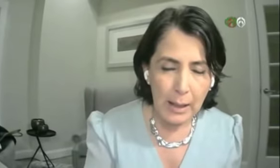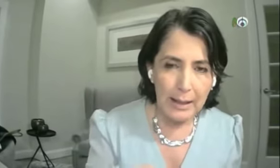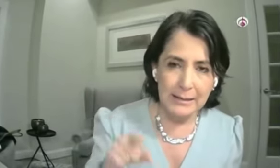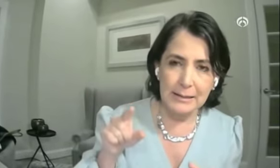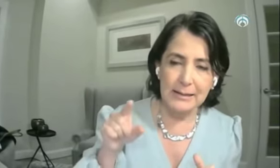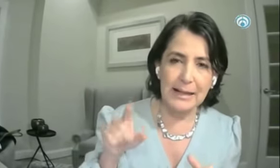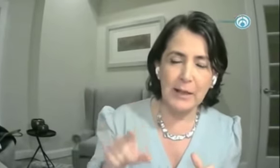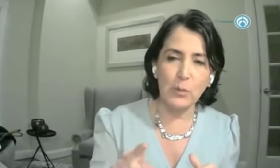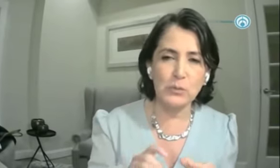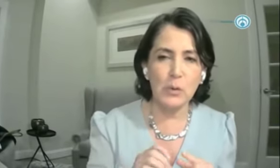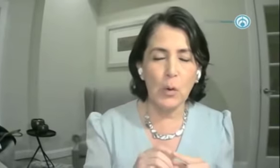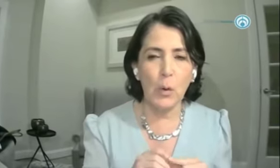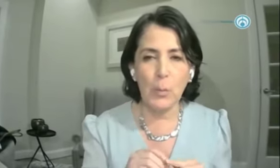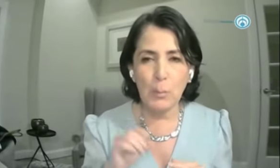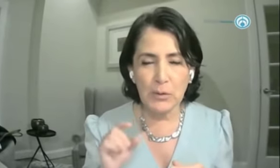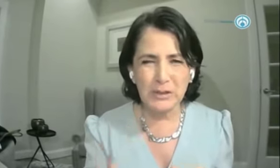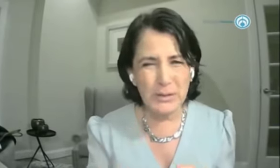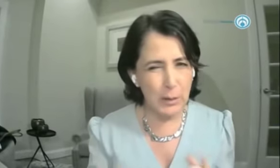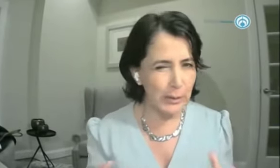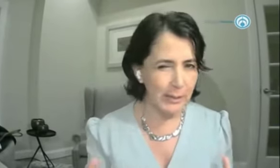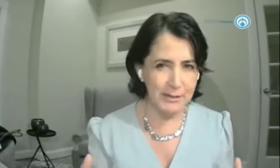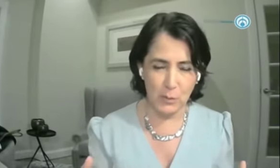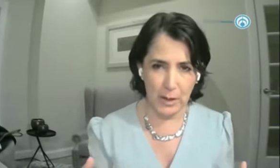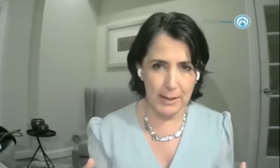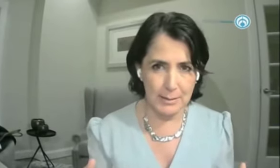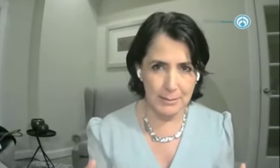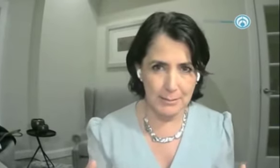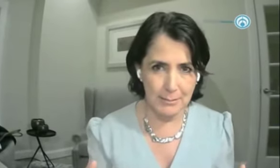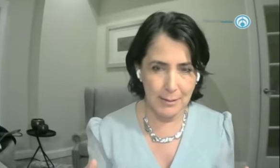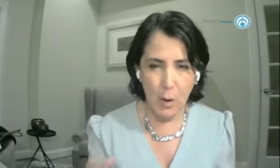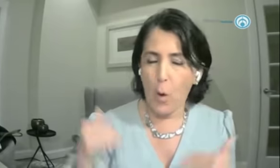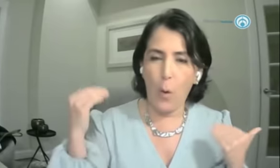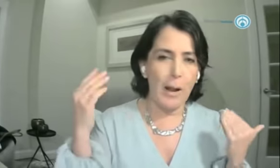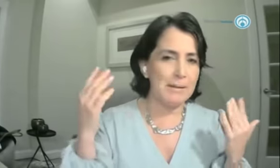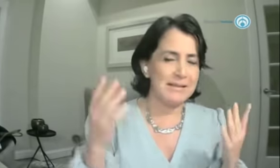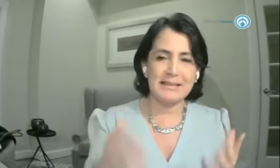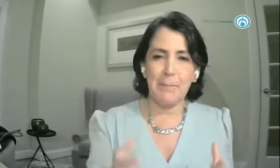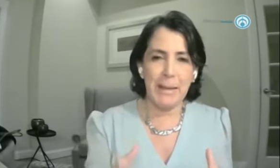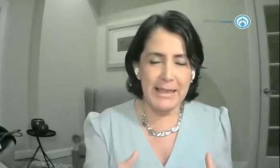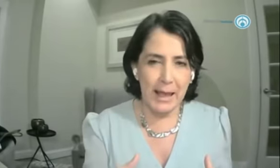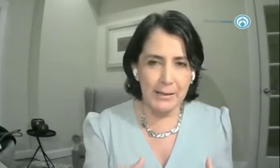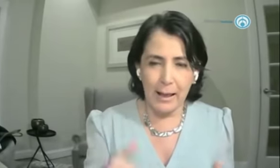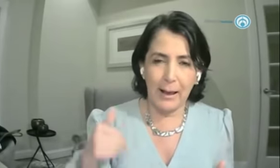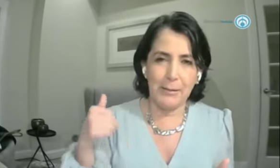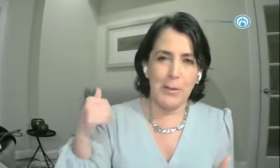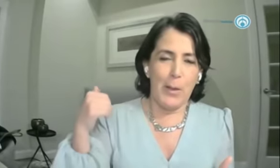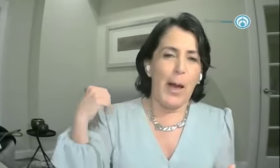catalogando la Estela de Luz como un proyecto de seguridad nacional. O al presidente